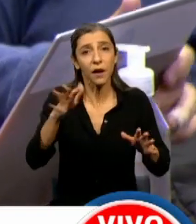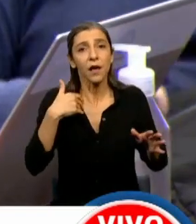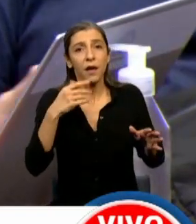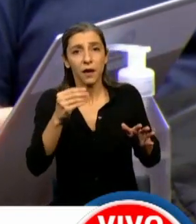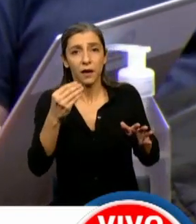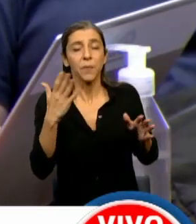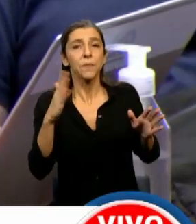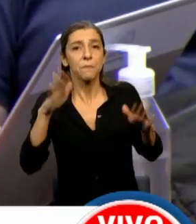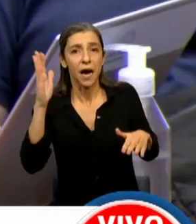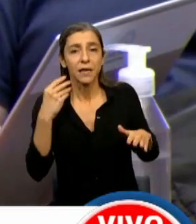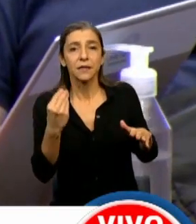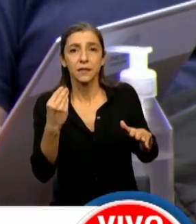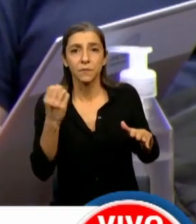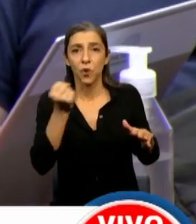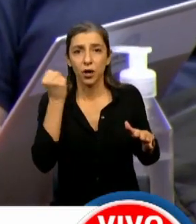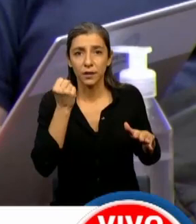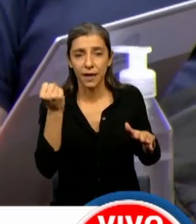toca gobernar.